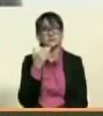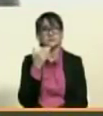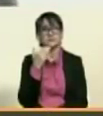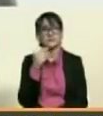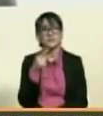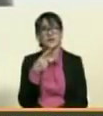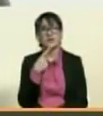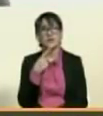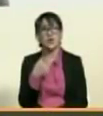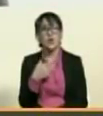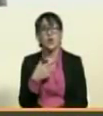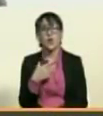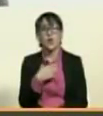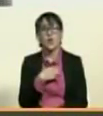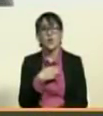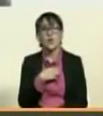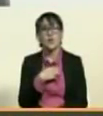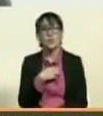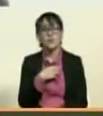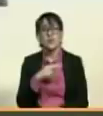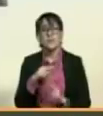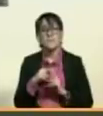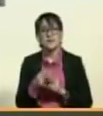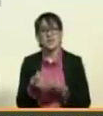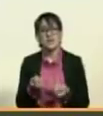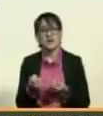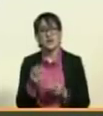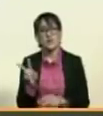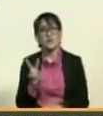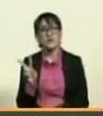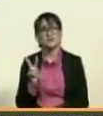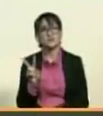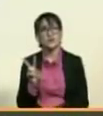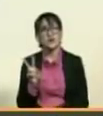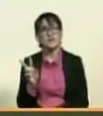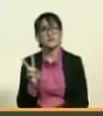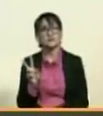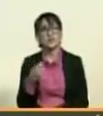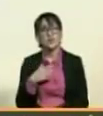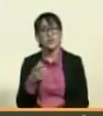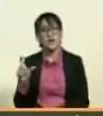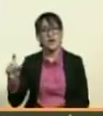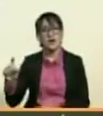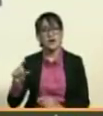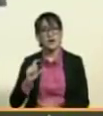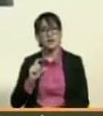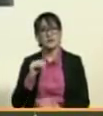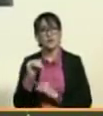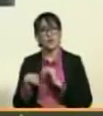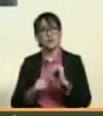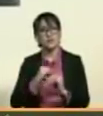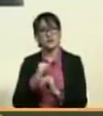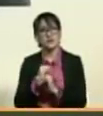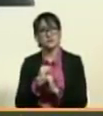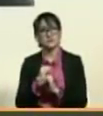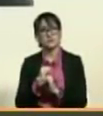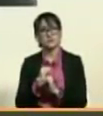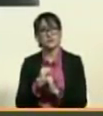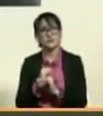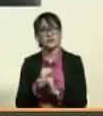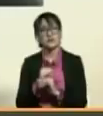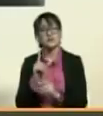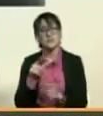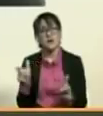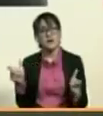no se le debe prestar dinero a Venezuela, que Venezuela no debe acceder al crédito internacional, y también coordinó una